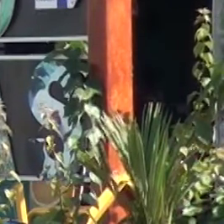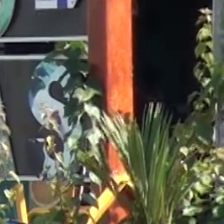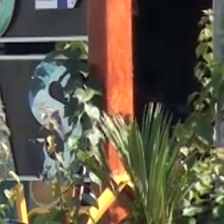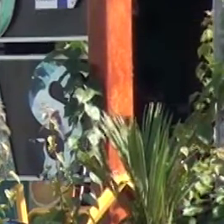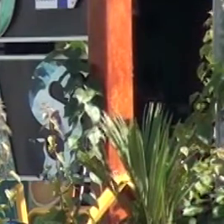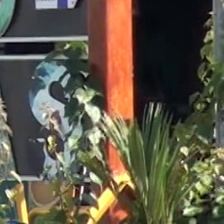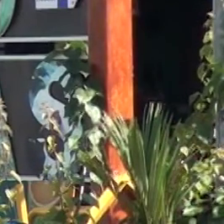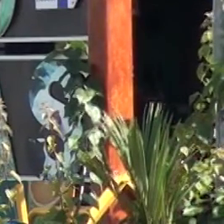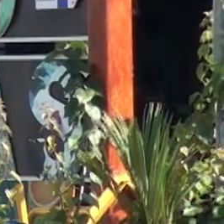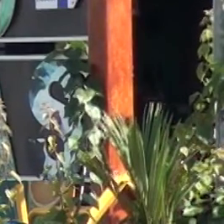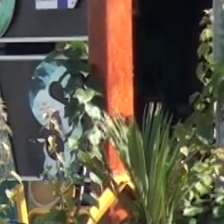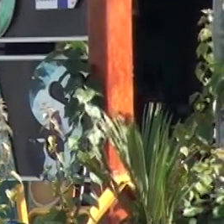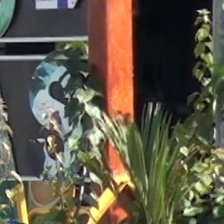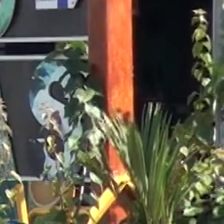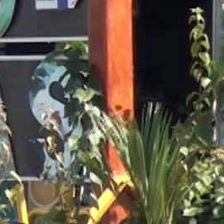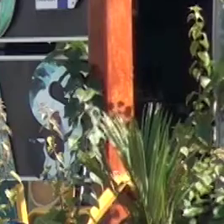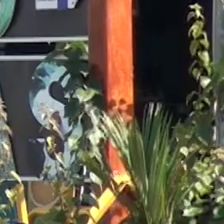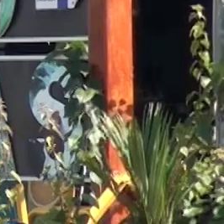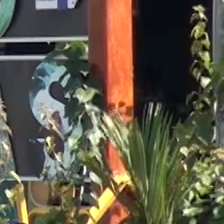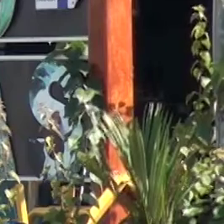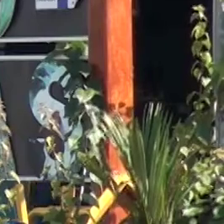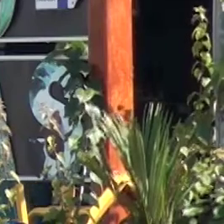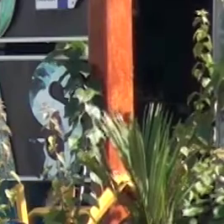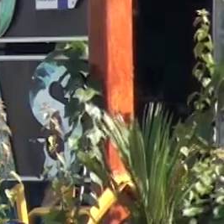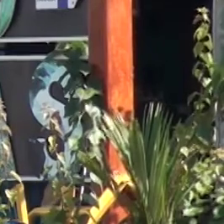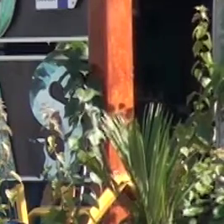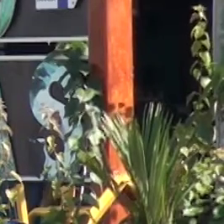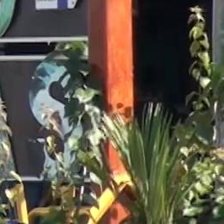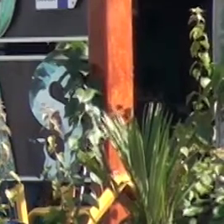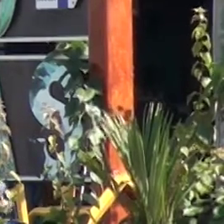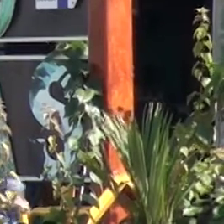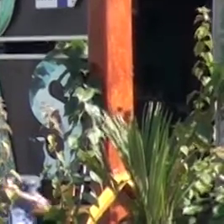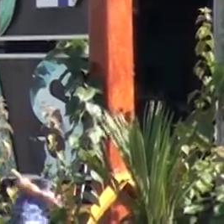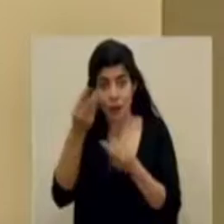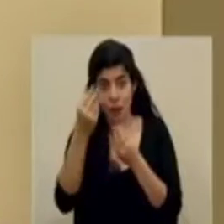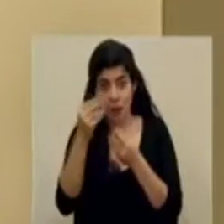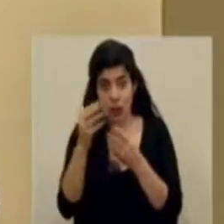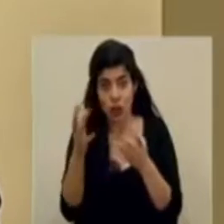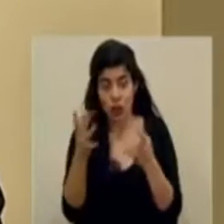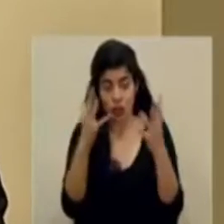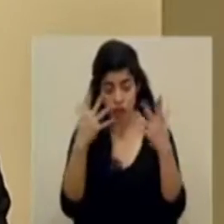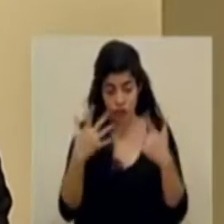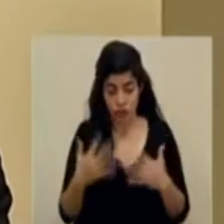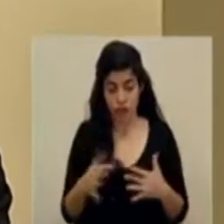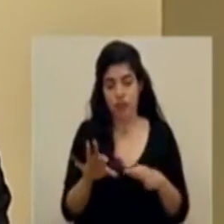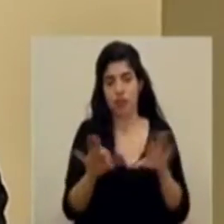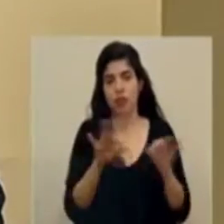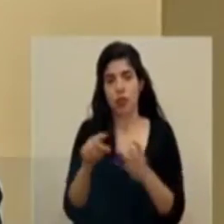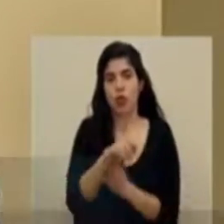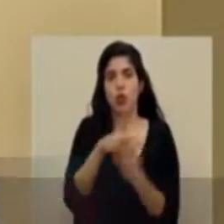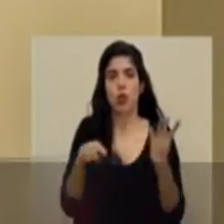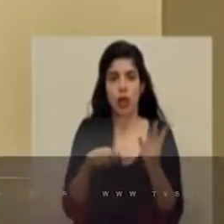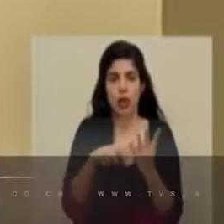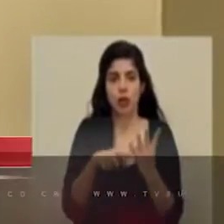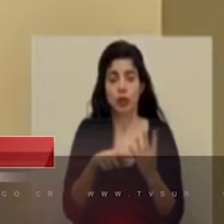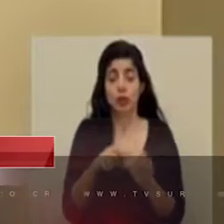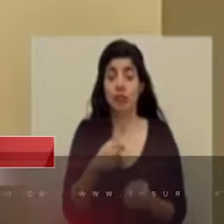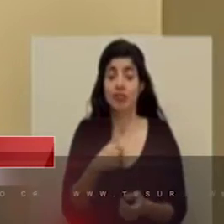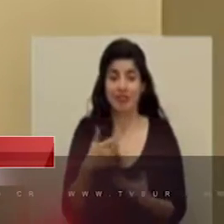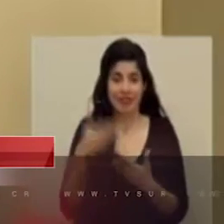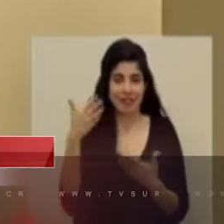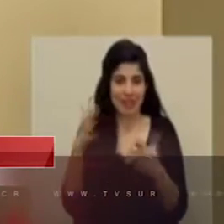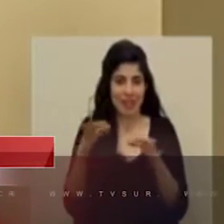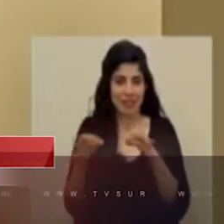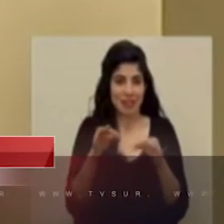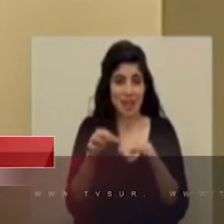cantidad de asentamientos informales y la anuencia a participar en el pilotaje como les comentaba la implementación de